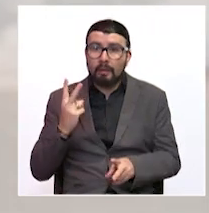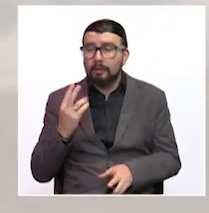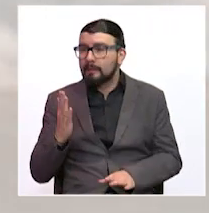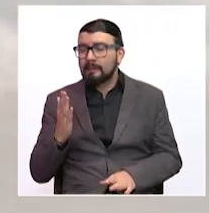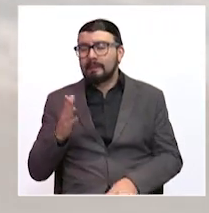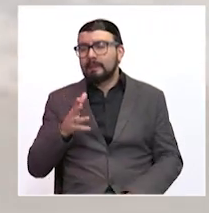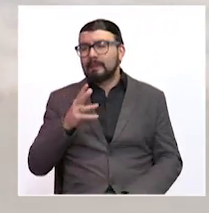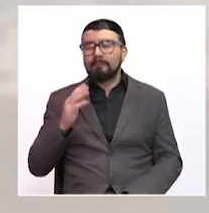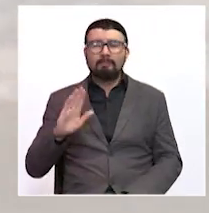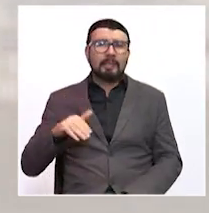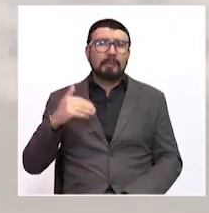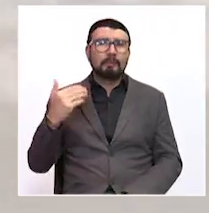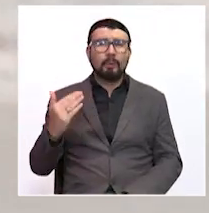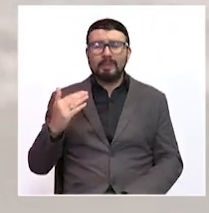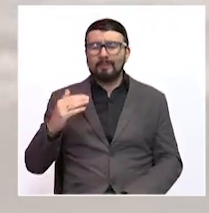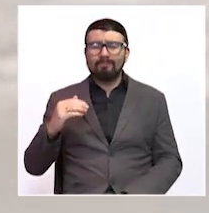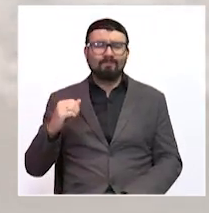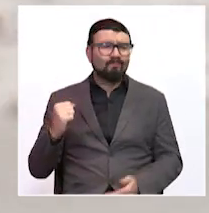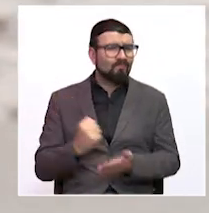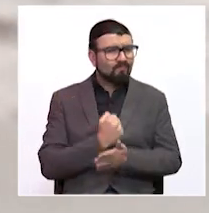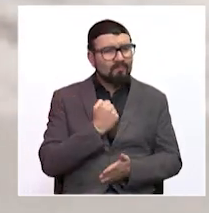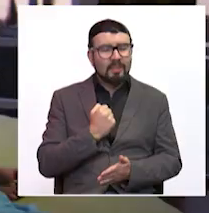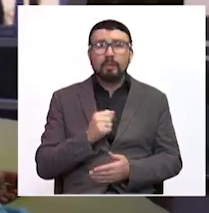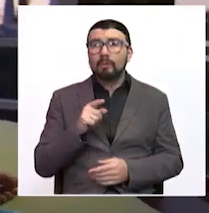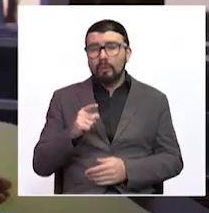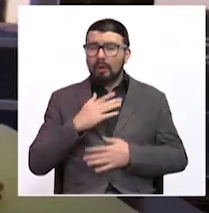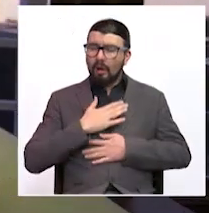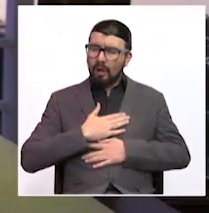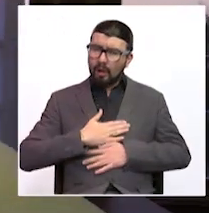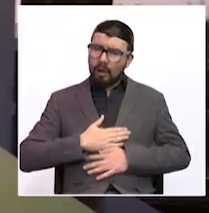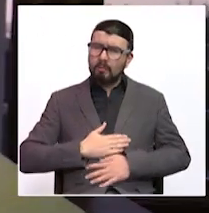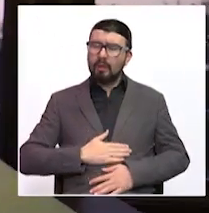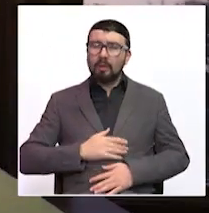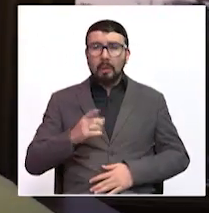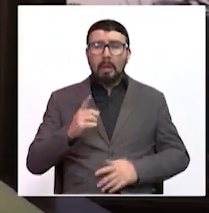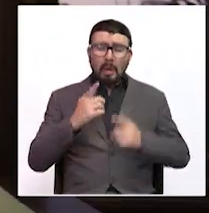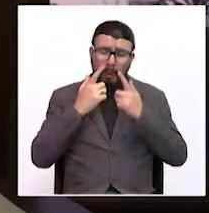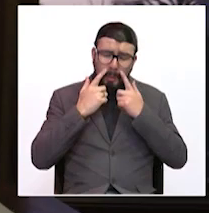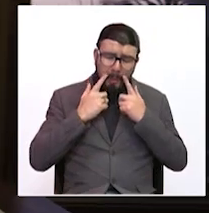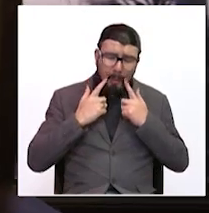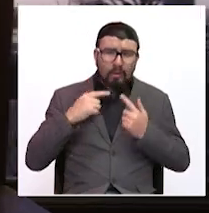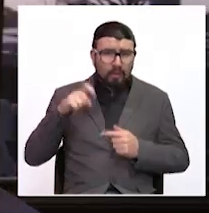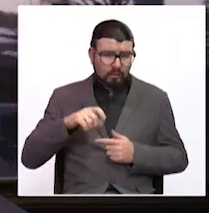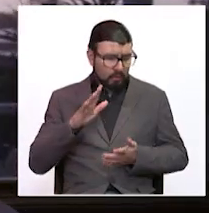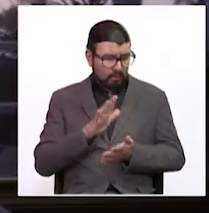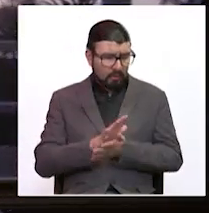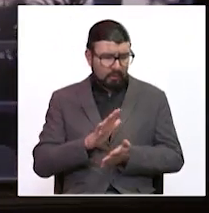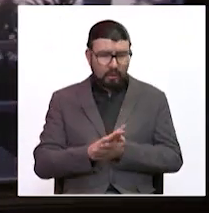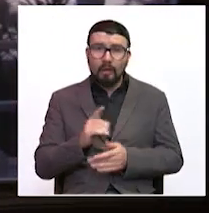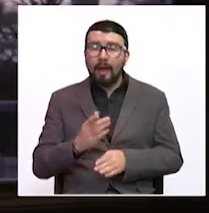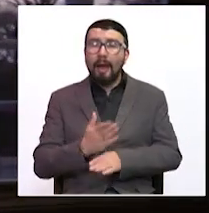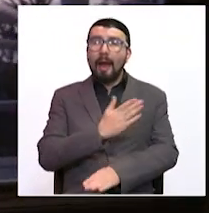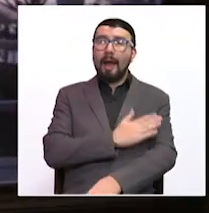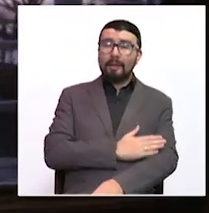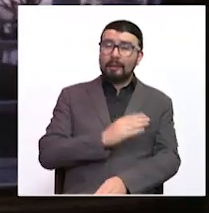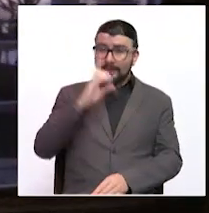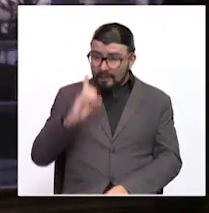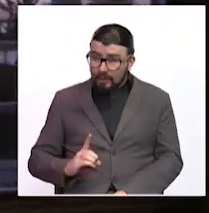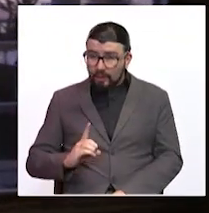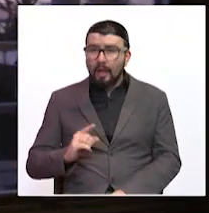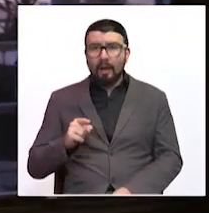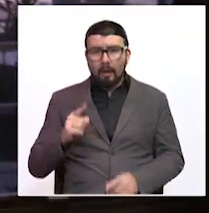un simple impulso procura calmarte y ahora si es necesario y medita unos días antes de decidir lo que de verdad